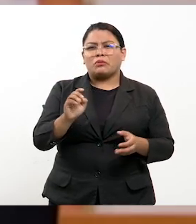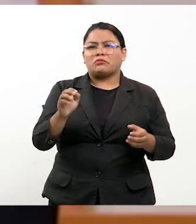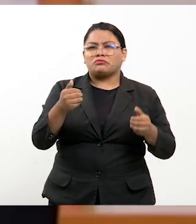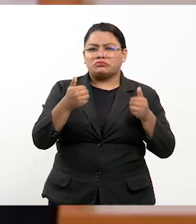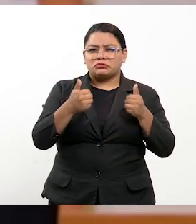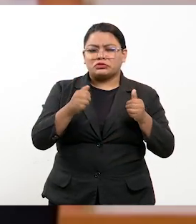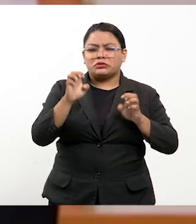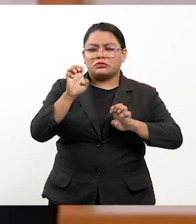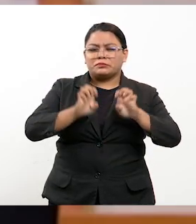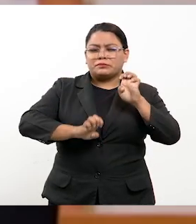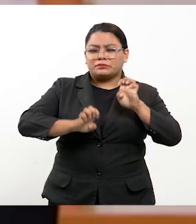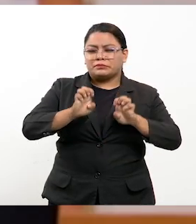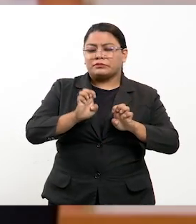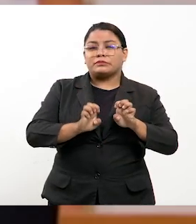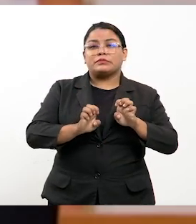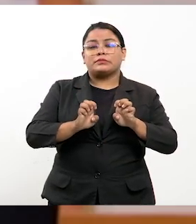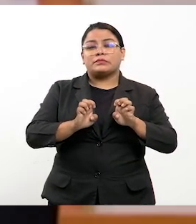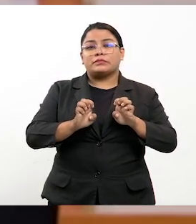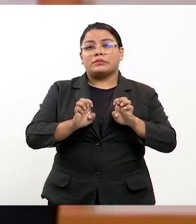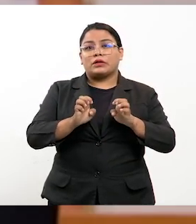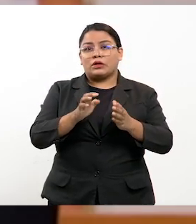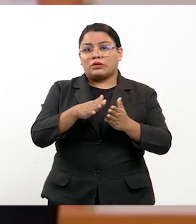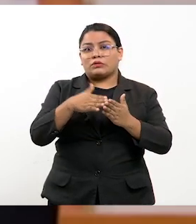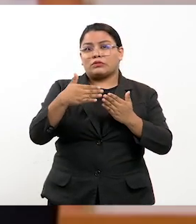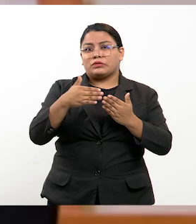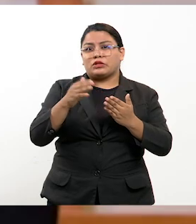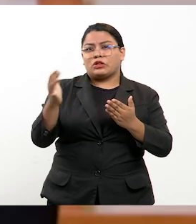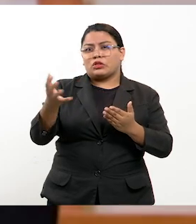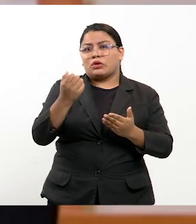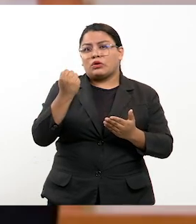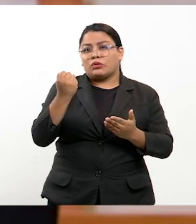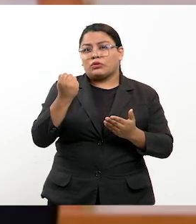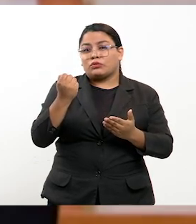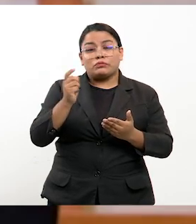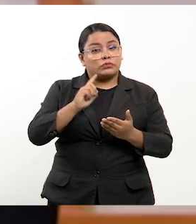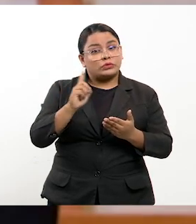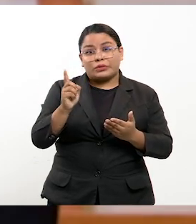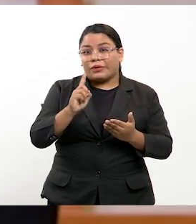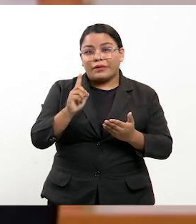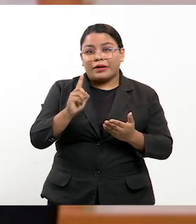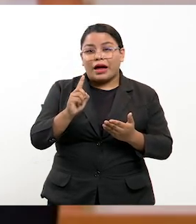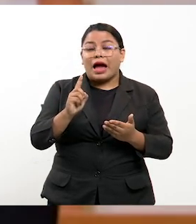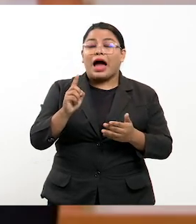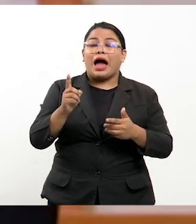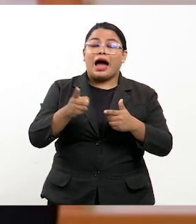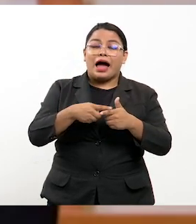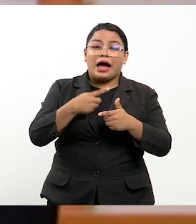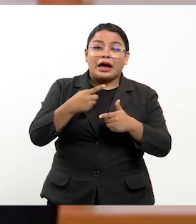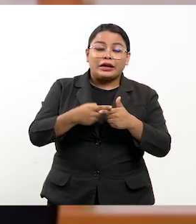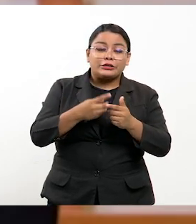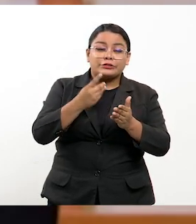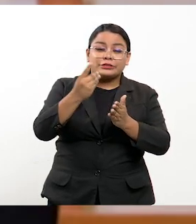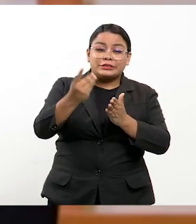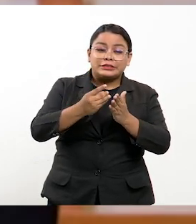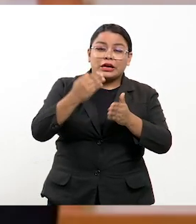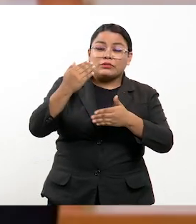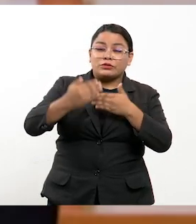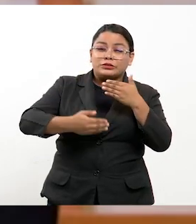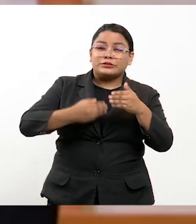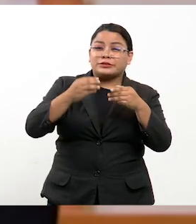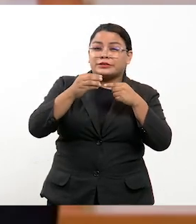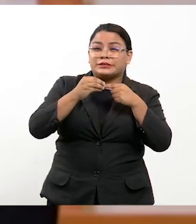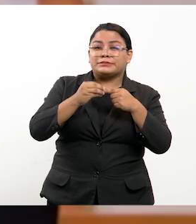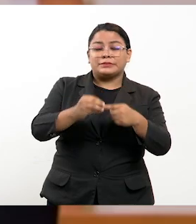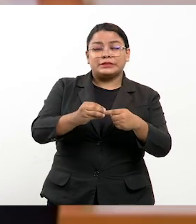para evaluar todo lo que plantea un indicador de logro. Por tanto, a veces se deberán diseñar procesos